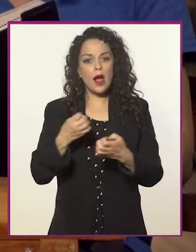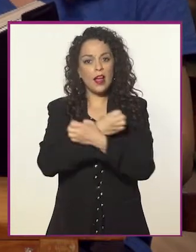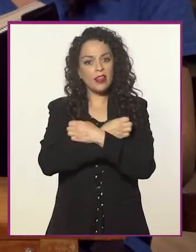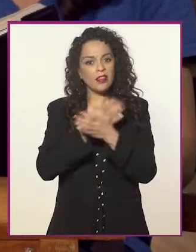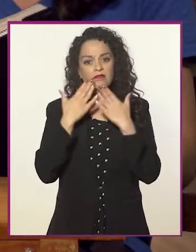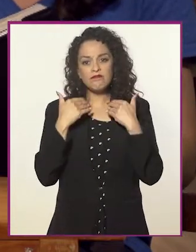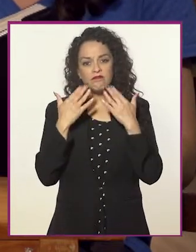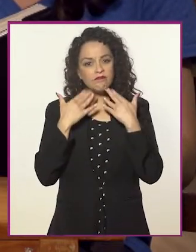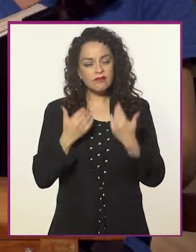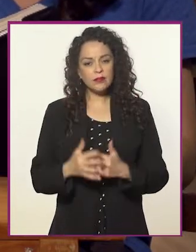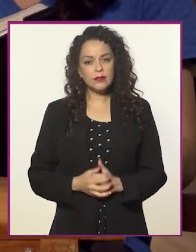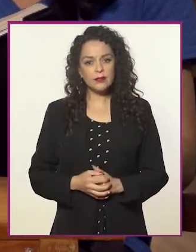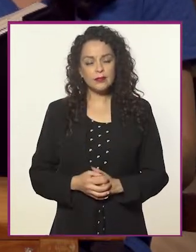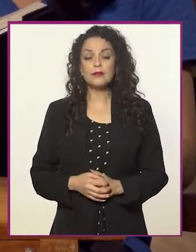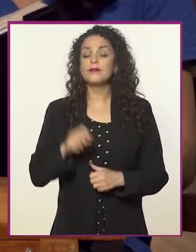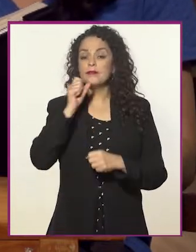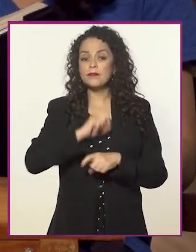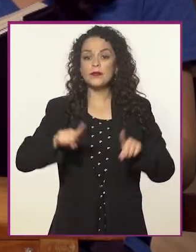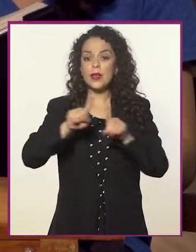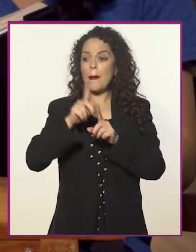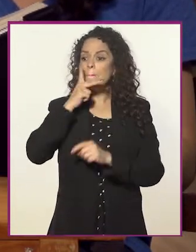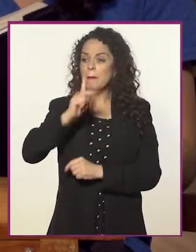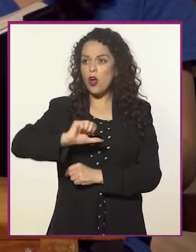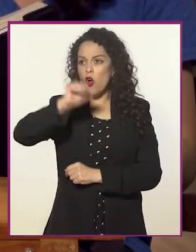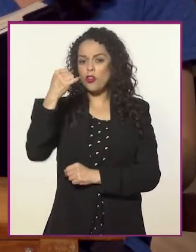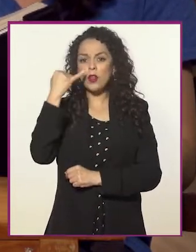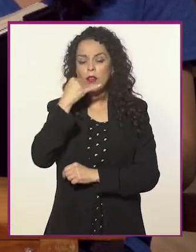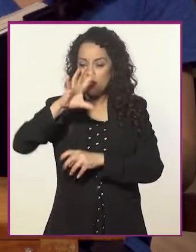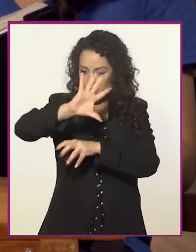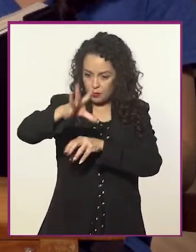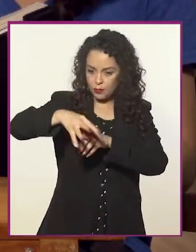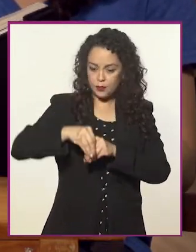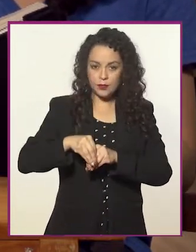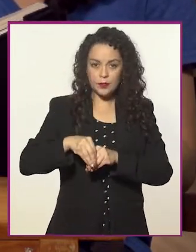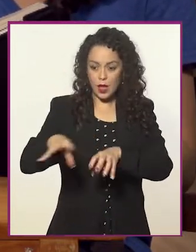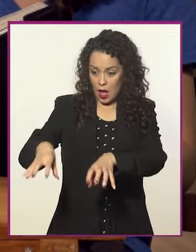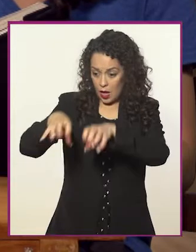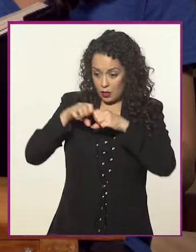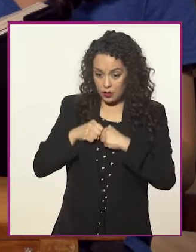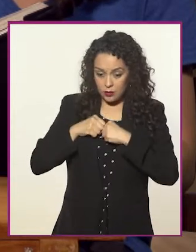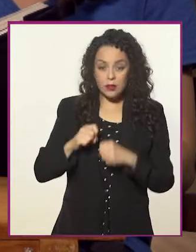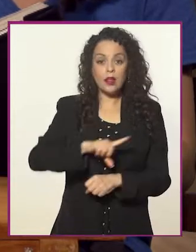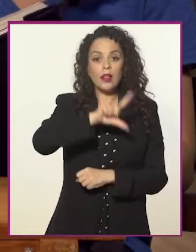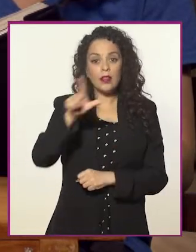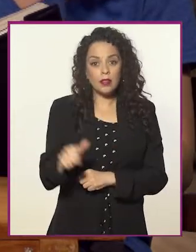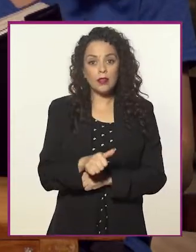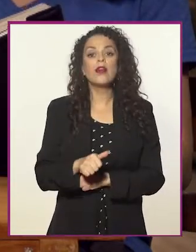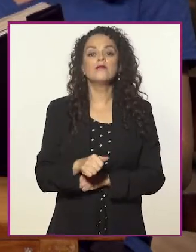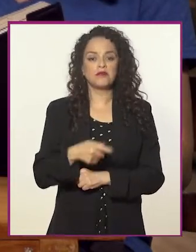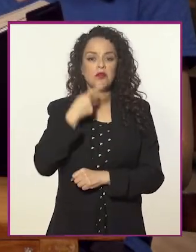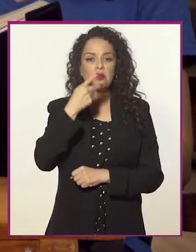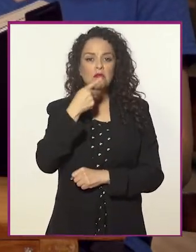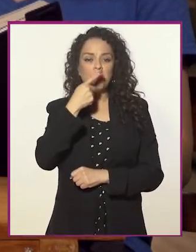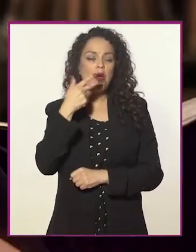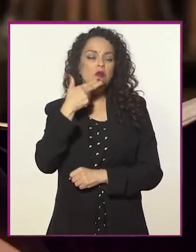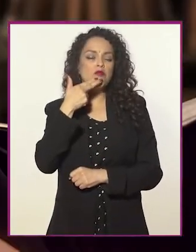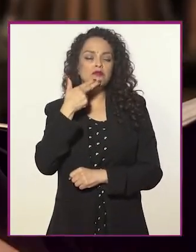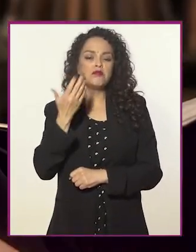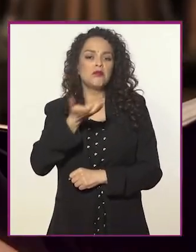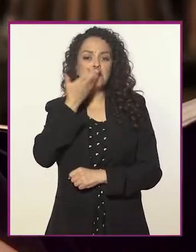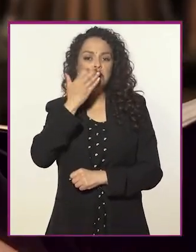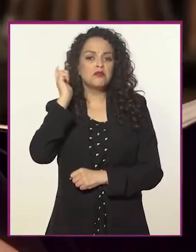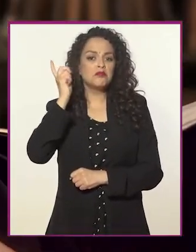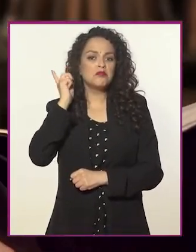educación. También adoptan palabras de otros idiomas, los hacen suyos para luego terminar en el léxico común y corriente.